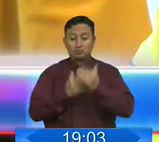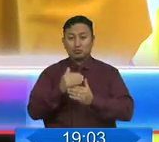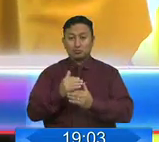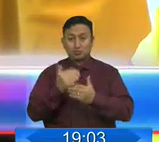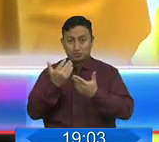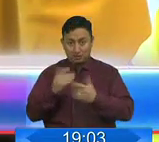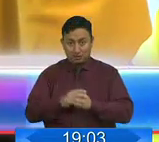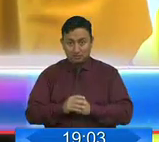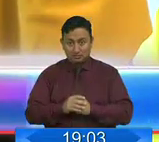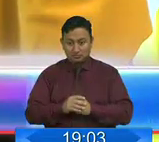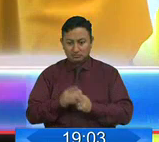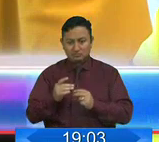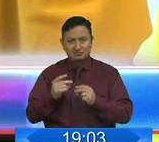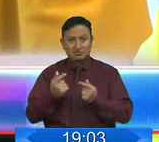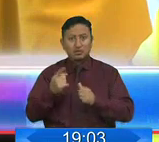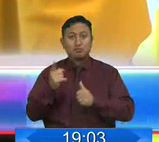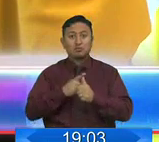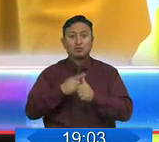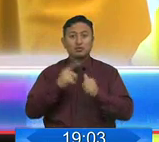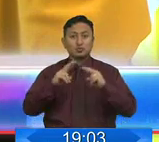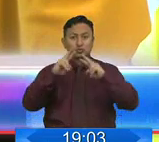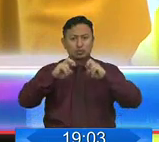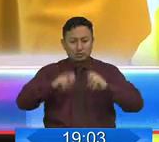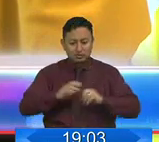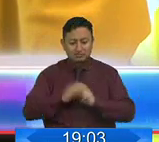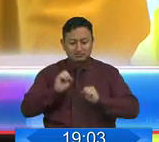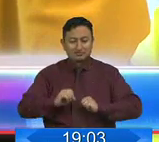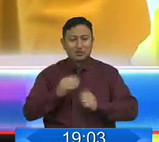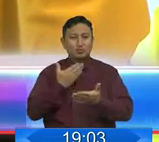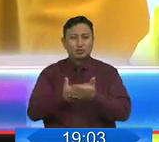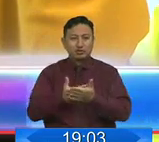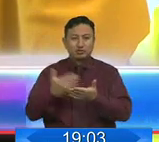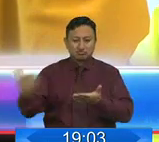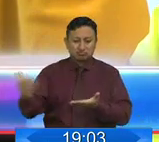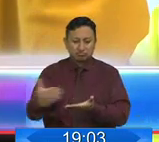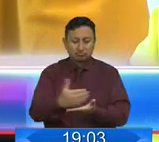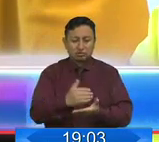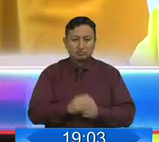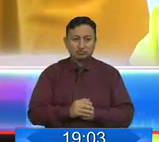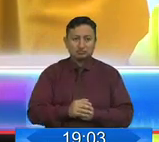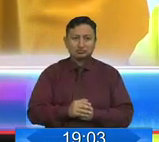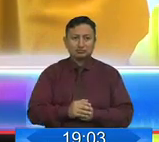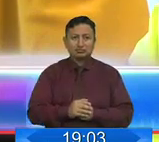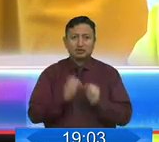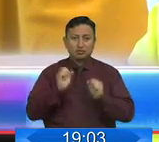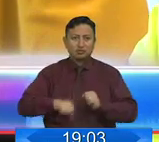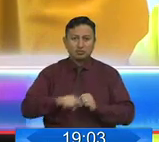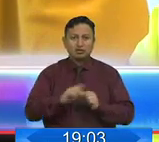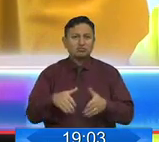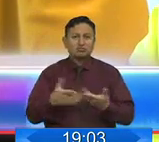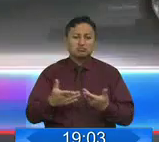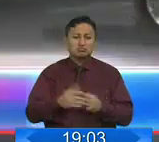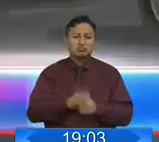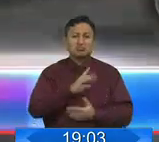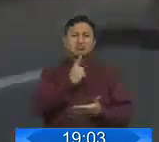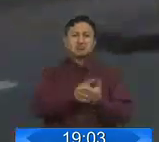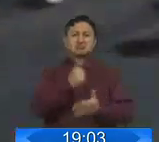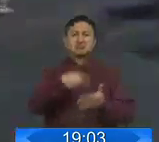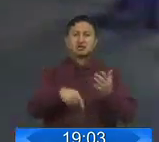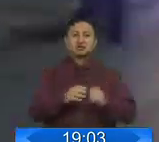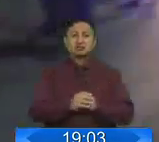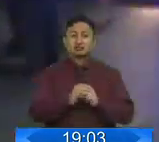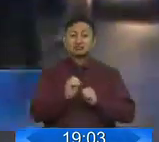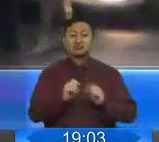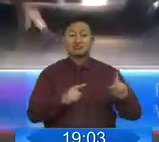tendientes a verificar, recolectar y procesar la información para poder establecer su veracidad. La captación de la